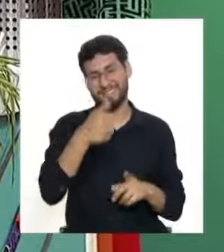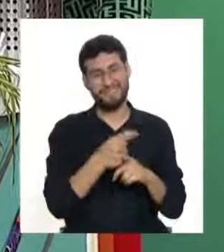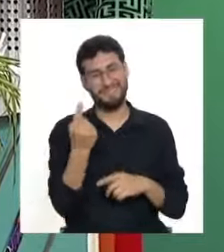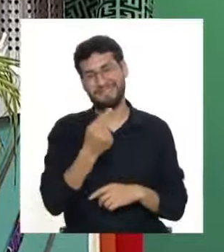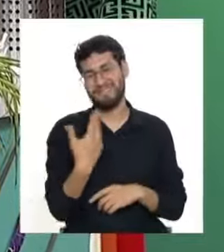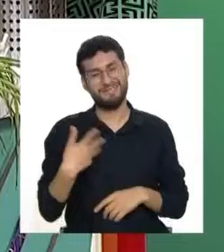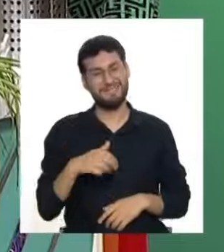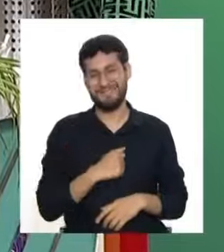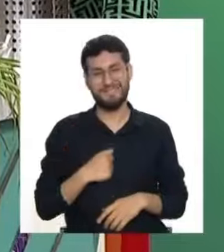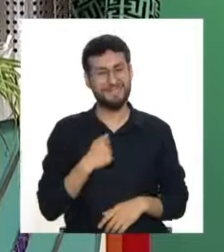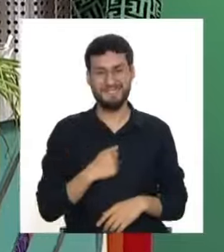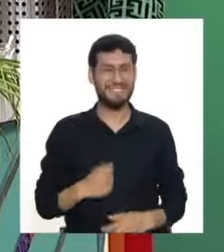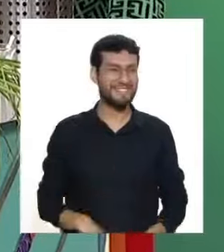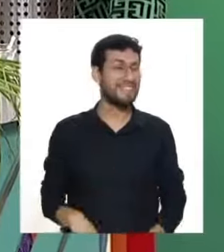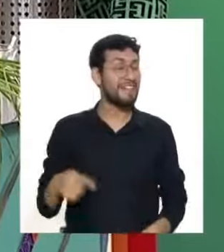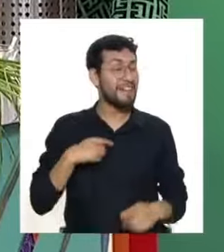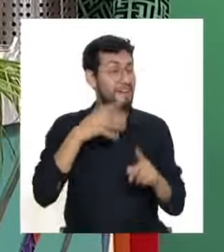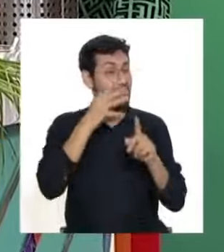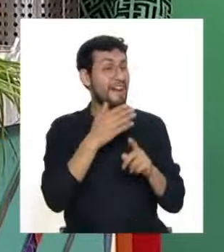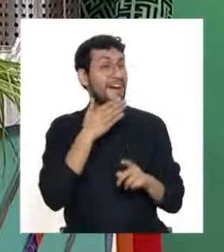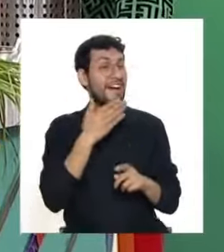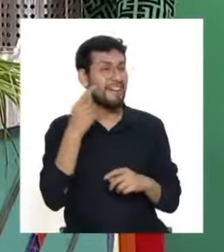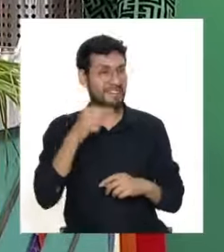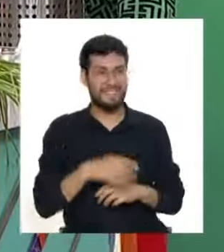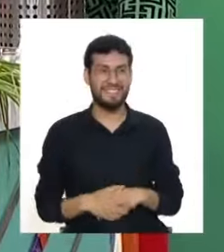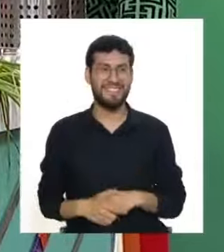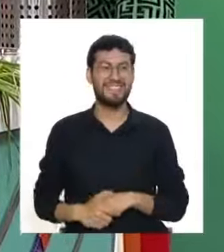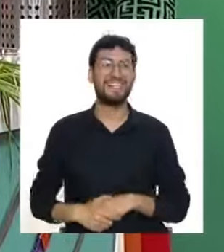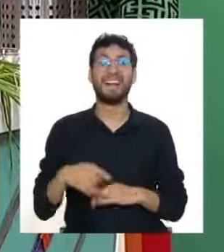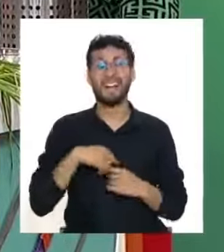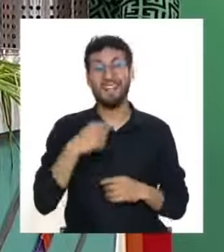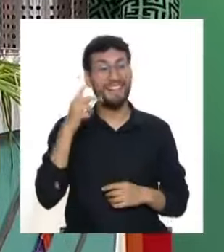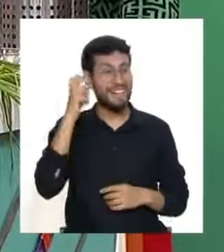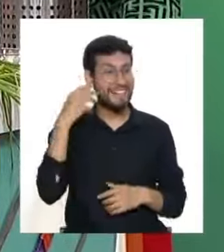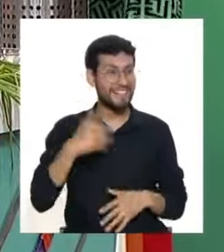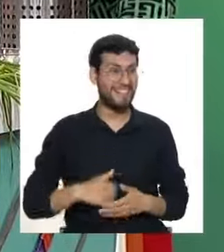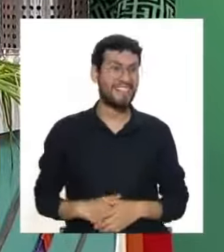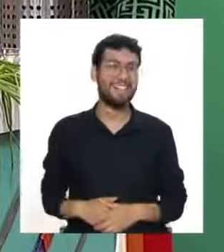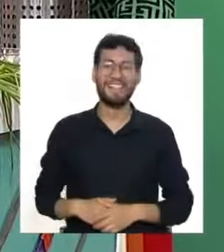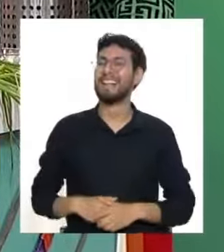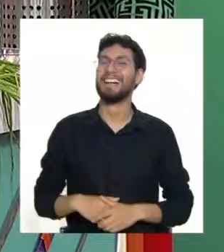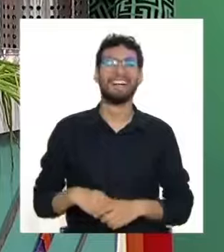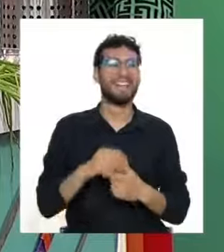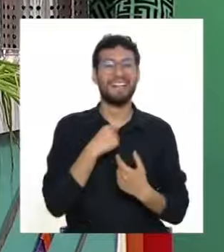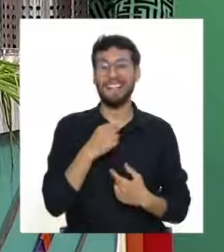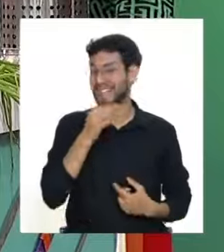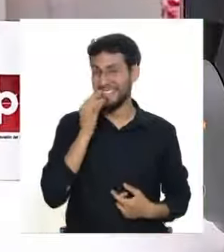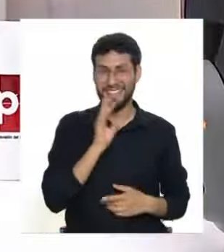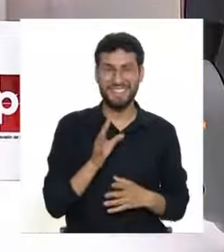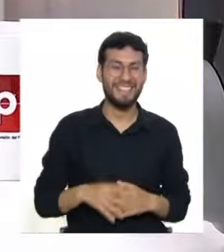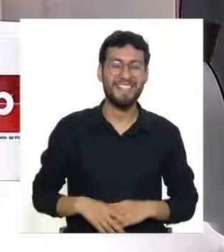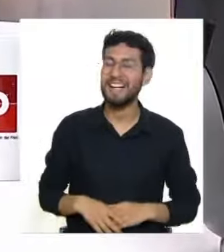A yo también no. Tengo que chequear a ver quién le escribe. No voy a repetir lo que acabo de escuchar. Nicolás, no. Sí, papi, dime. ¿Qué plato de